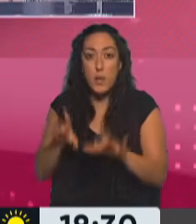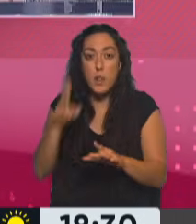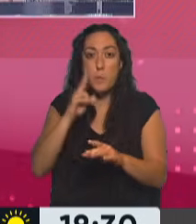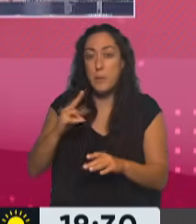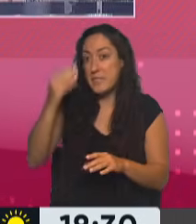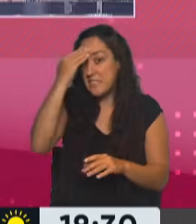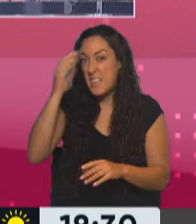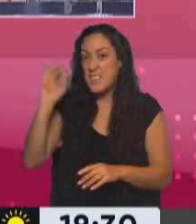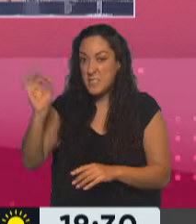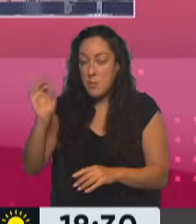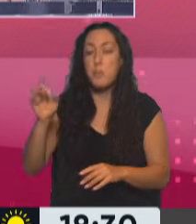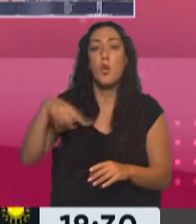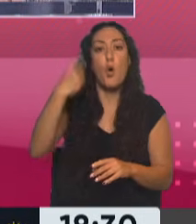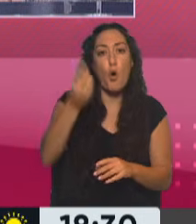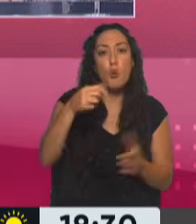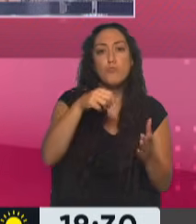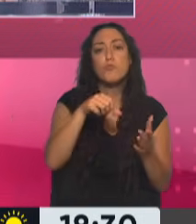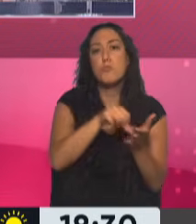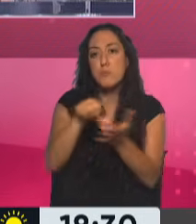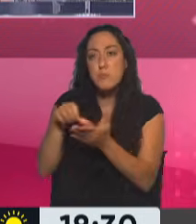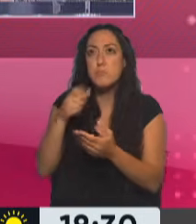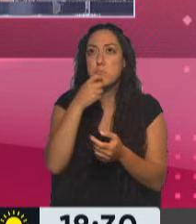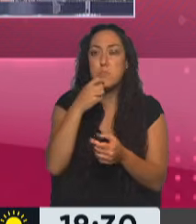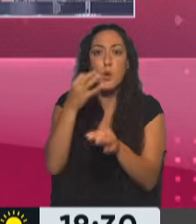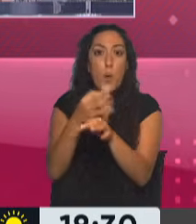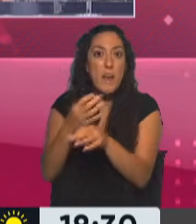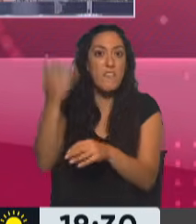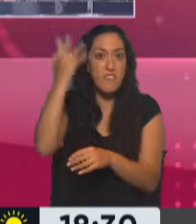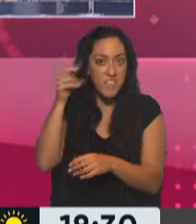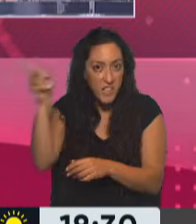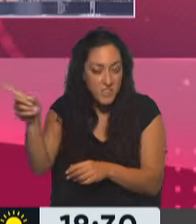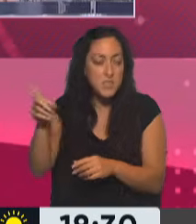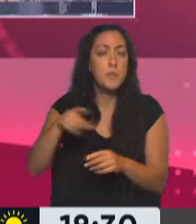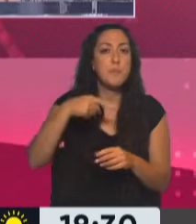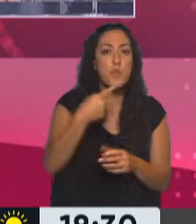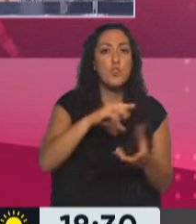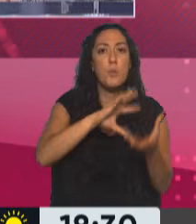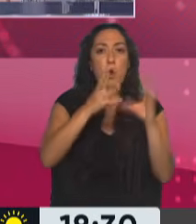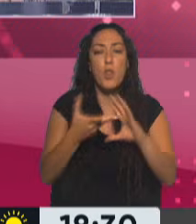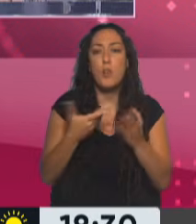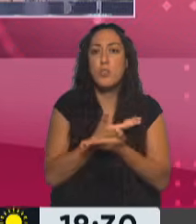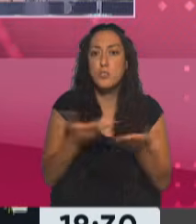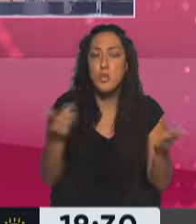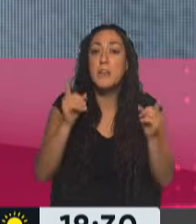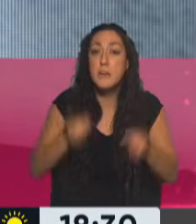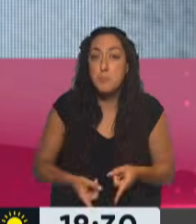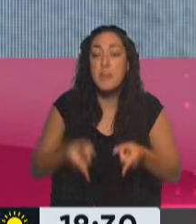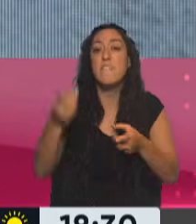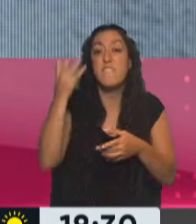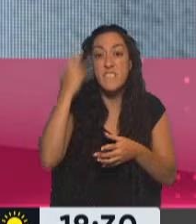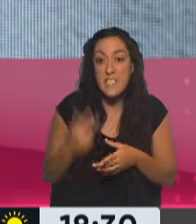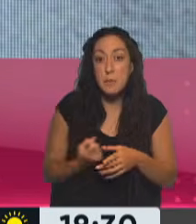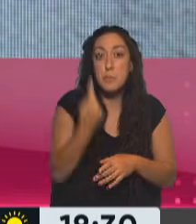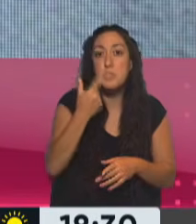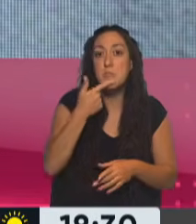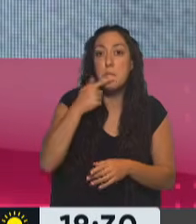después tenés ya regulaciones básicamente escolares en Francia, tenés regulaciones que van a un modelo de sociedad ahora también en Francia, que se aplicarían 1 de septiembre